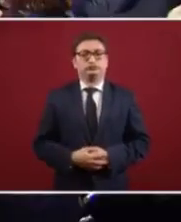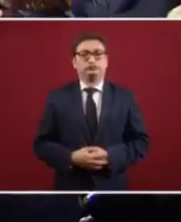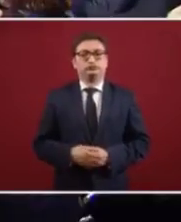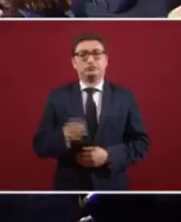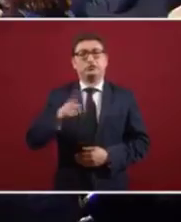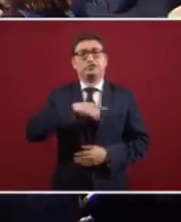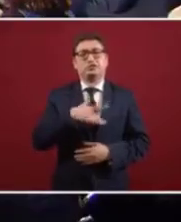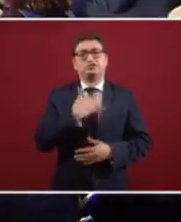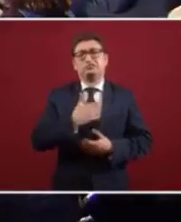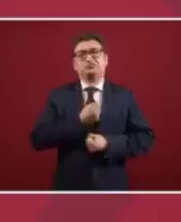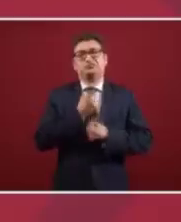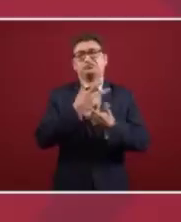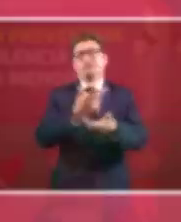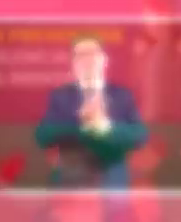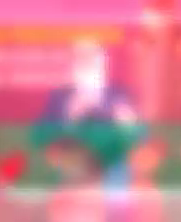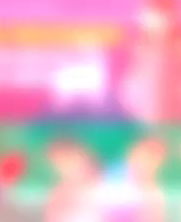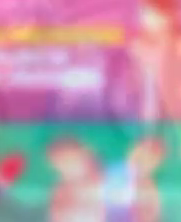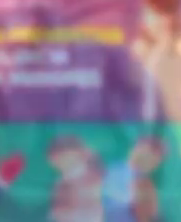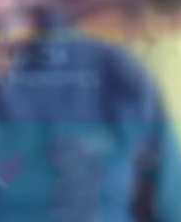lo expone con libertad.